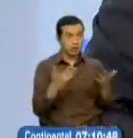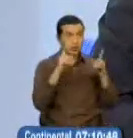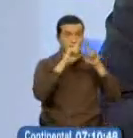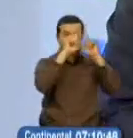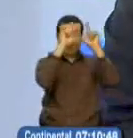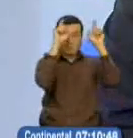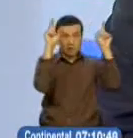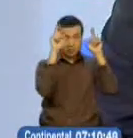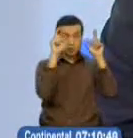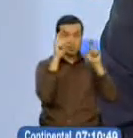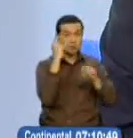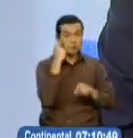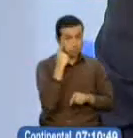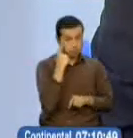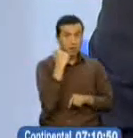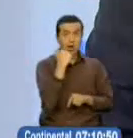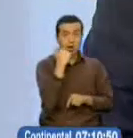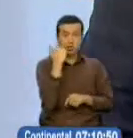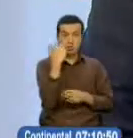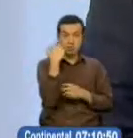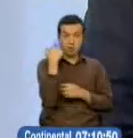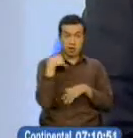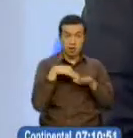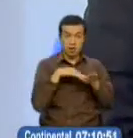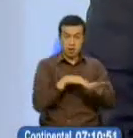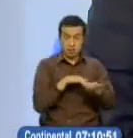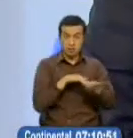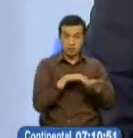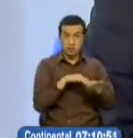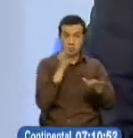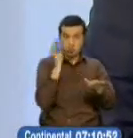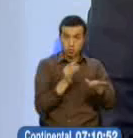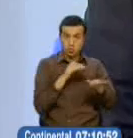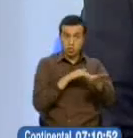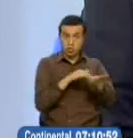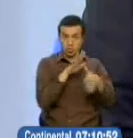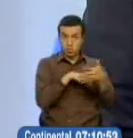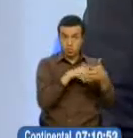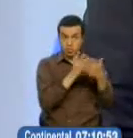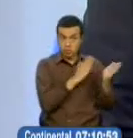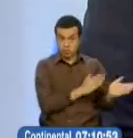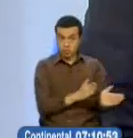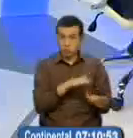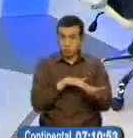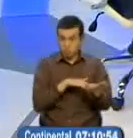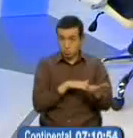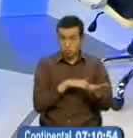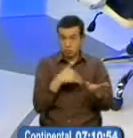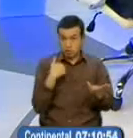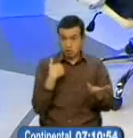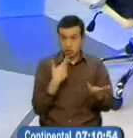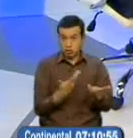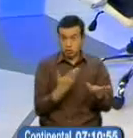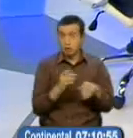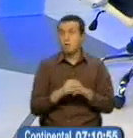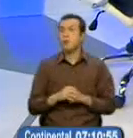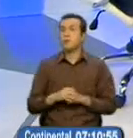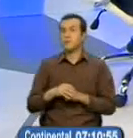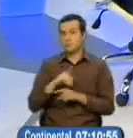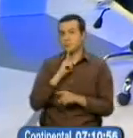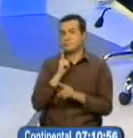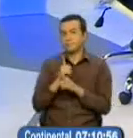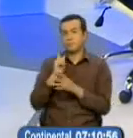empresas presentan algún tipo de garantía de cumplimiento de ese cronograma de inversión? Sí, como